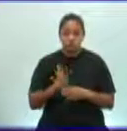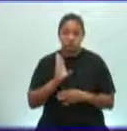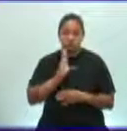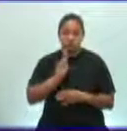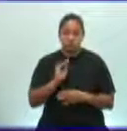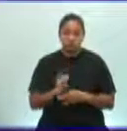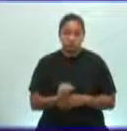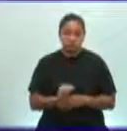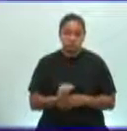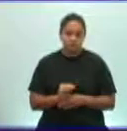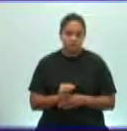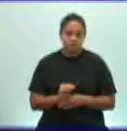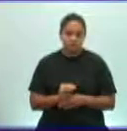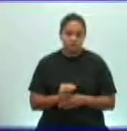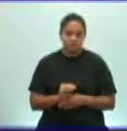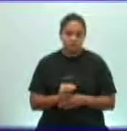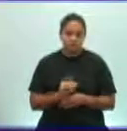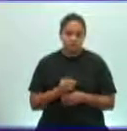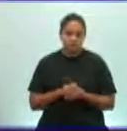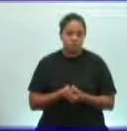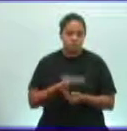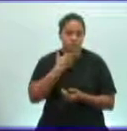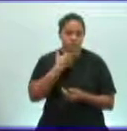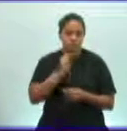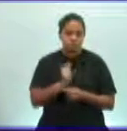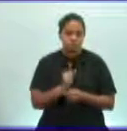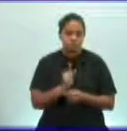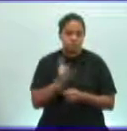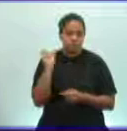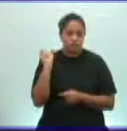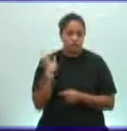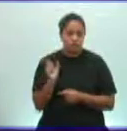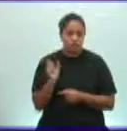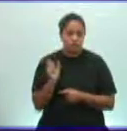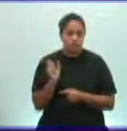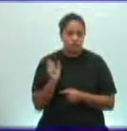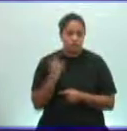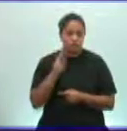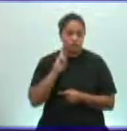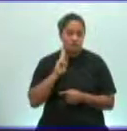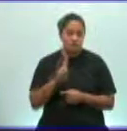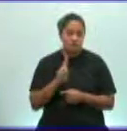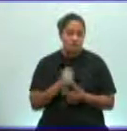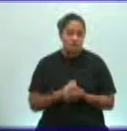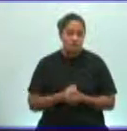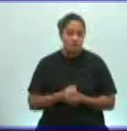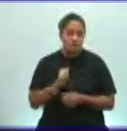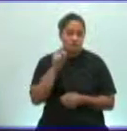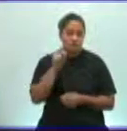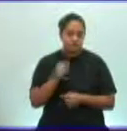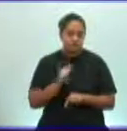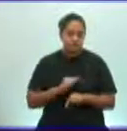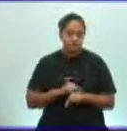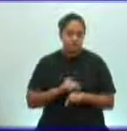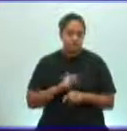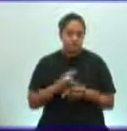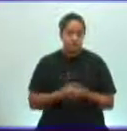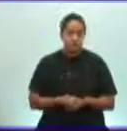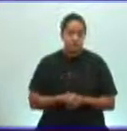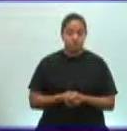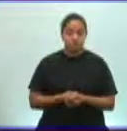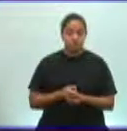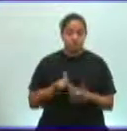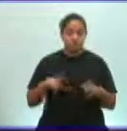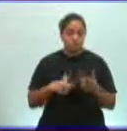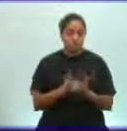la responsabilidad son las palabras de orden en estos momentos. Mantengámonos en casa, cumplamos con todas las